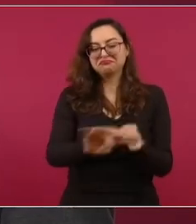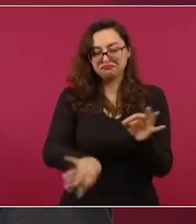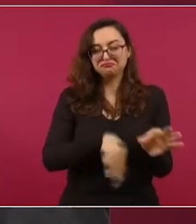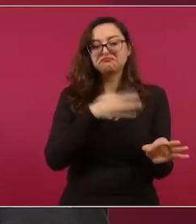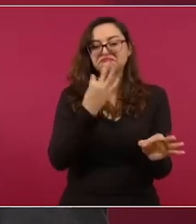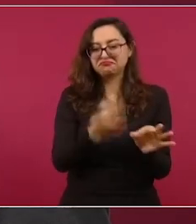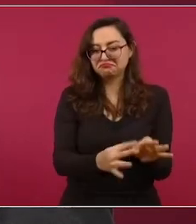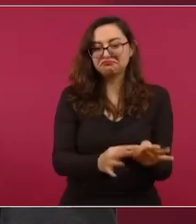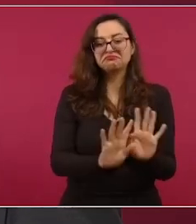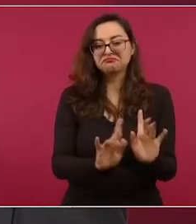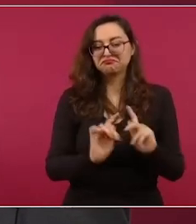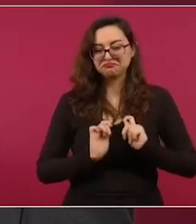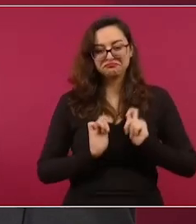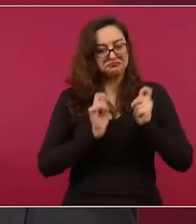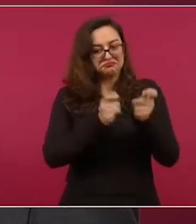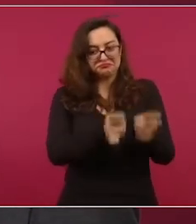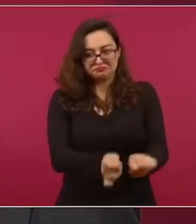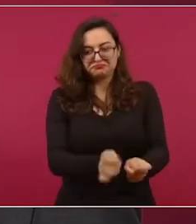esta misión, esta tarea.